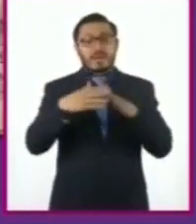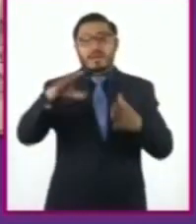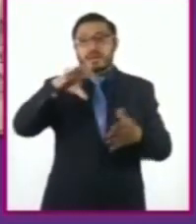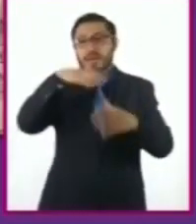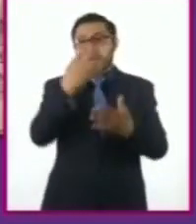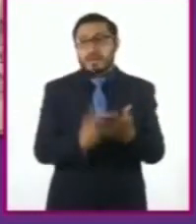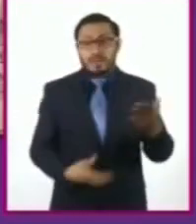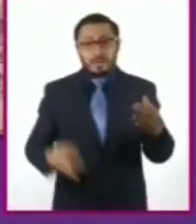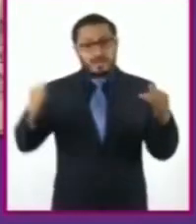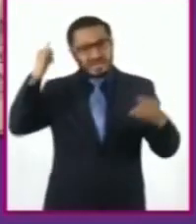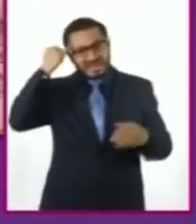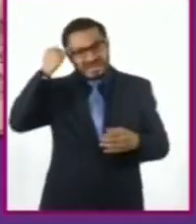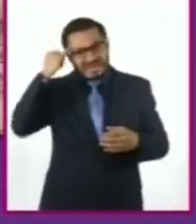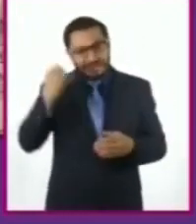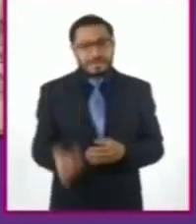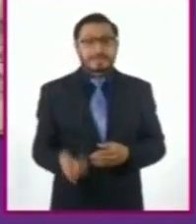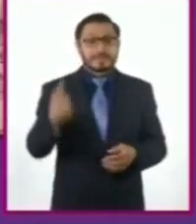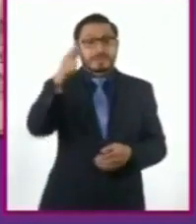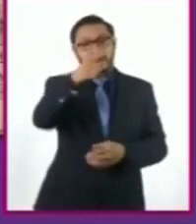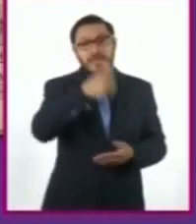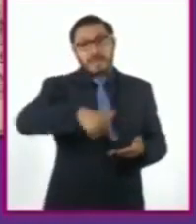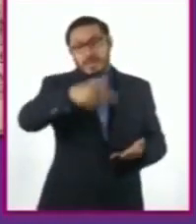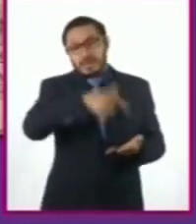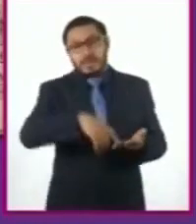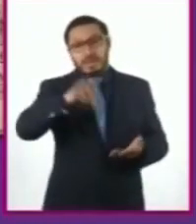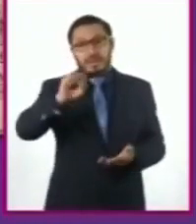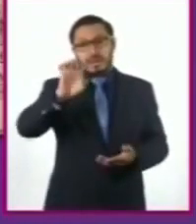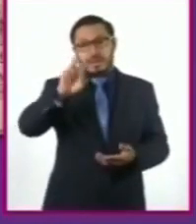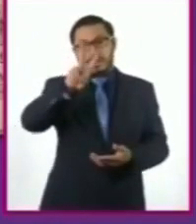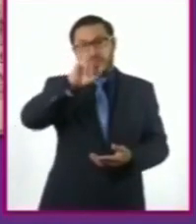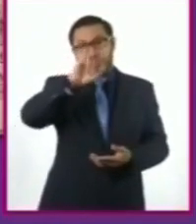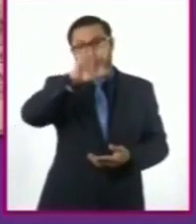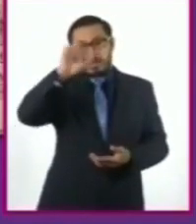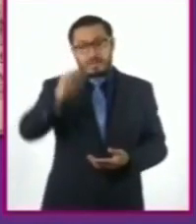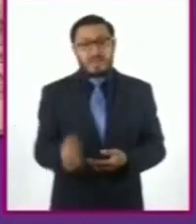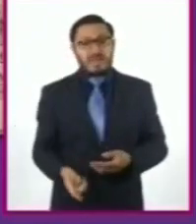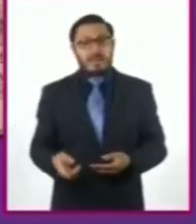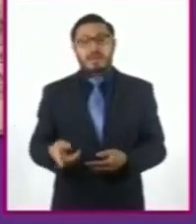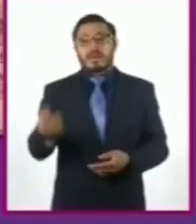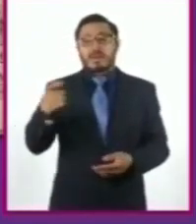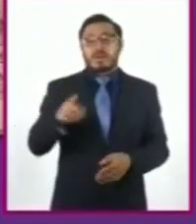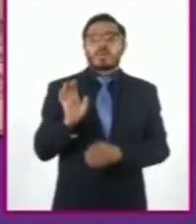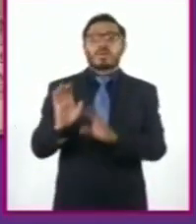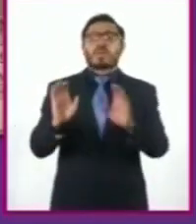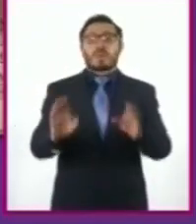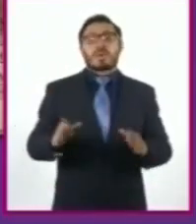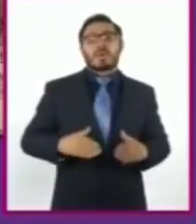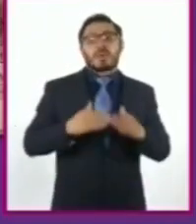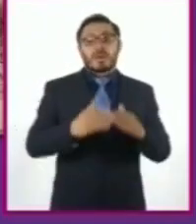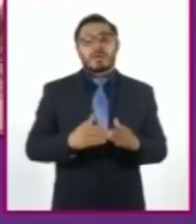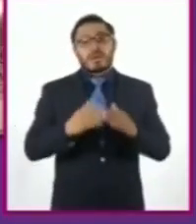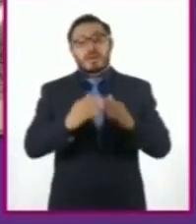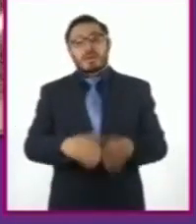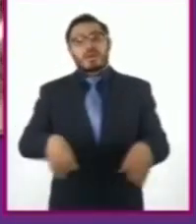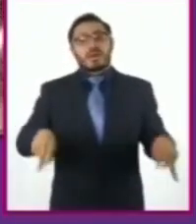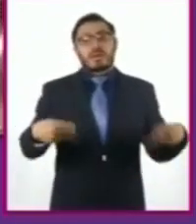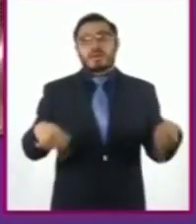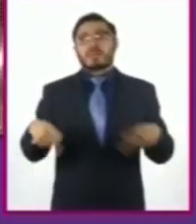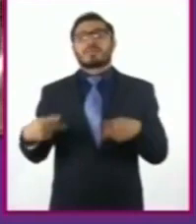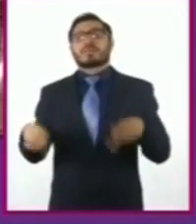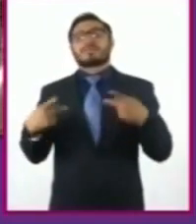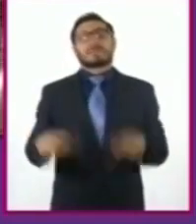Indias, que se encontraba en la ciudad de Sevilla, regulaba la navegación y el comercio entre España y los